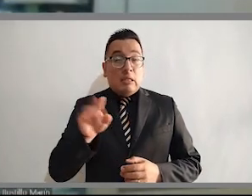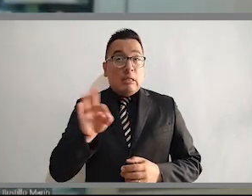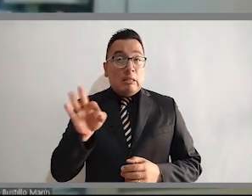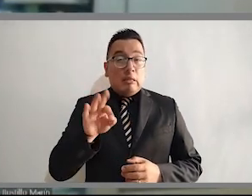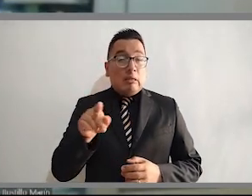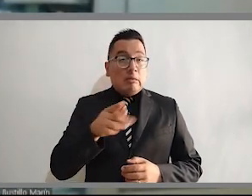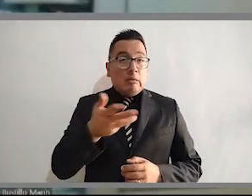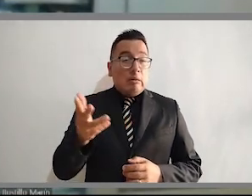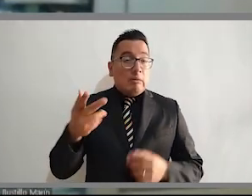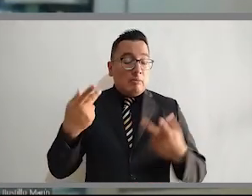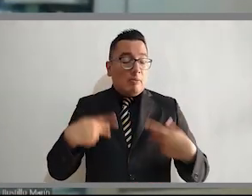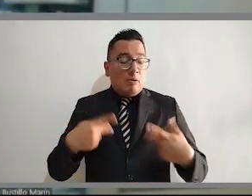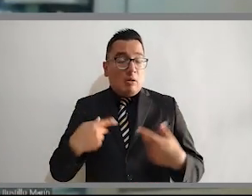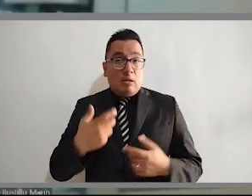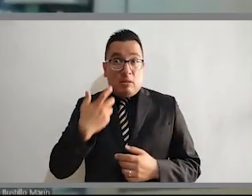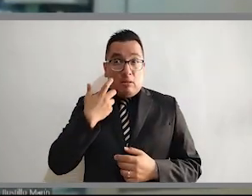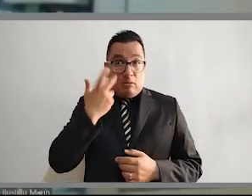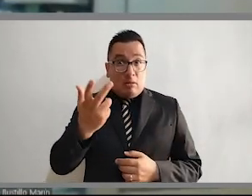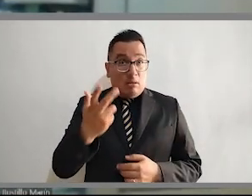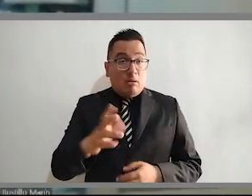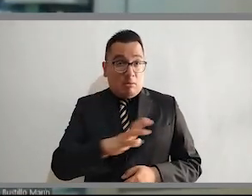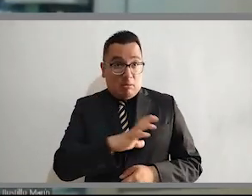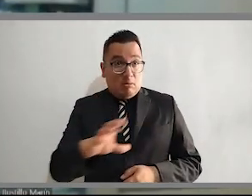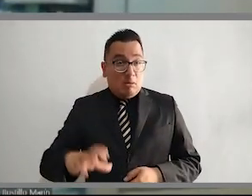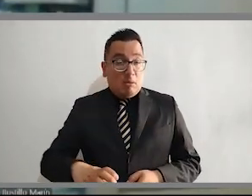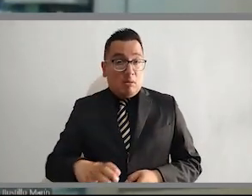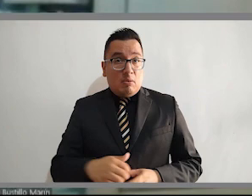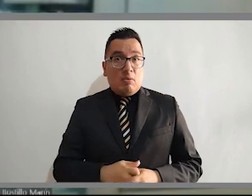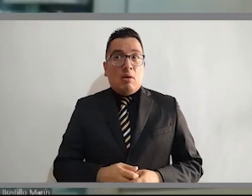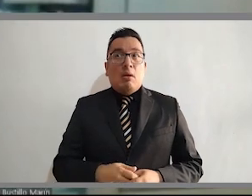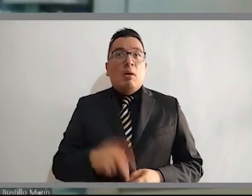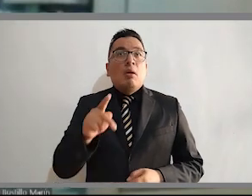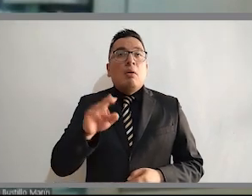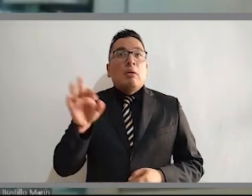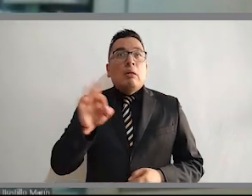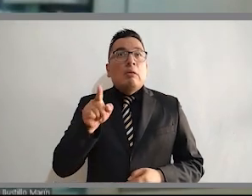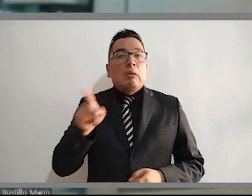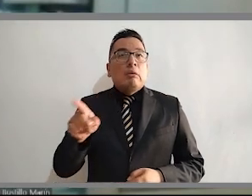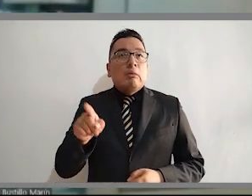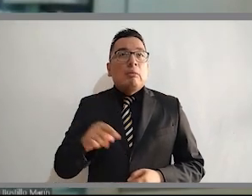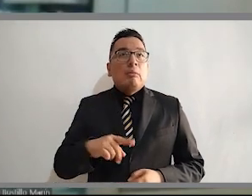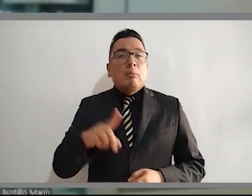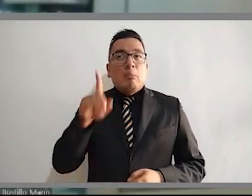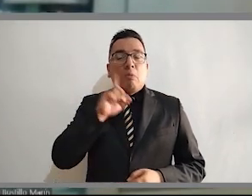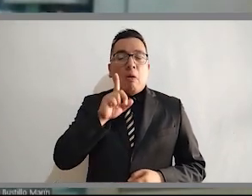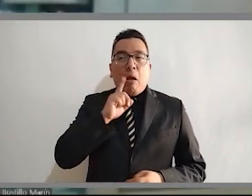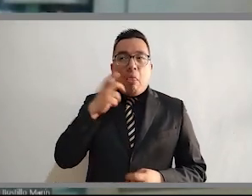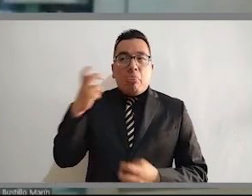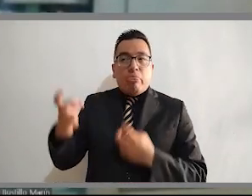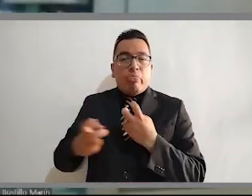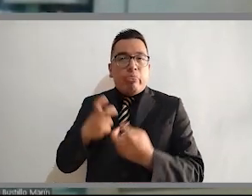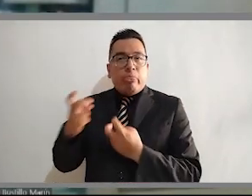perder cualquier persona que se quiera postular a un cargo público si cometió violencia política de género en una